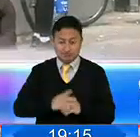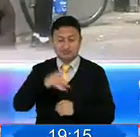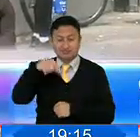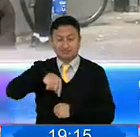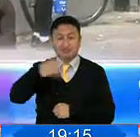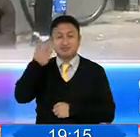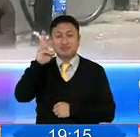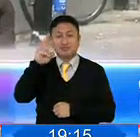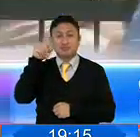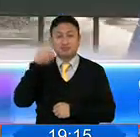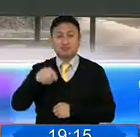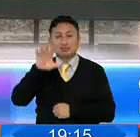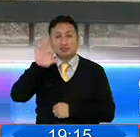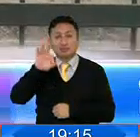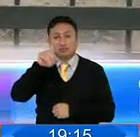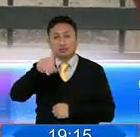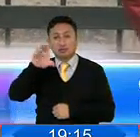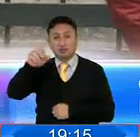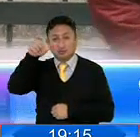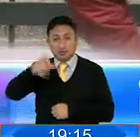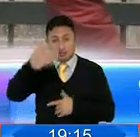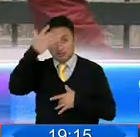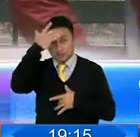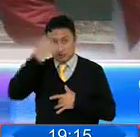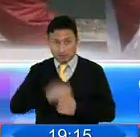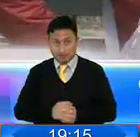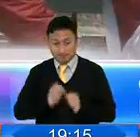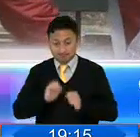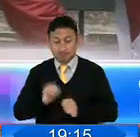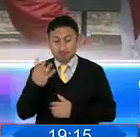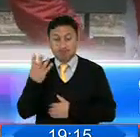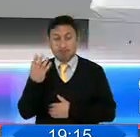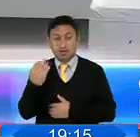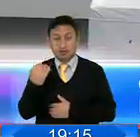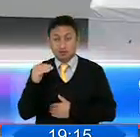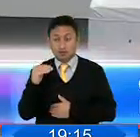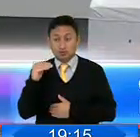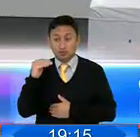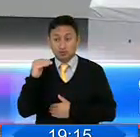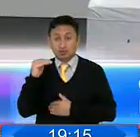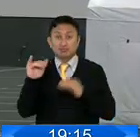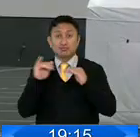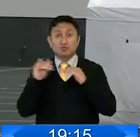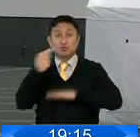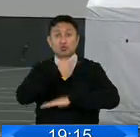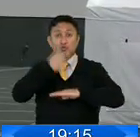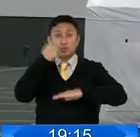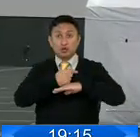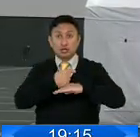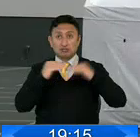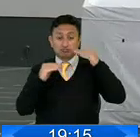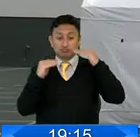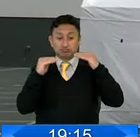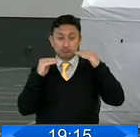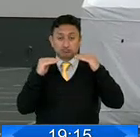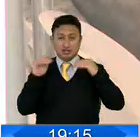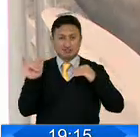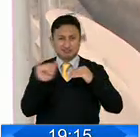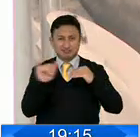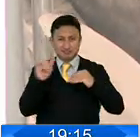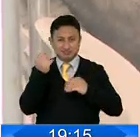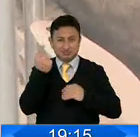registra 17.910 contagios y está a 14 casos de alcanzar a Guayas, que tiene